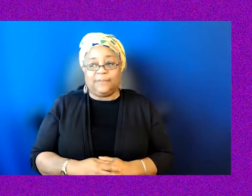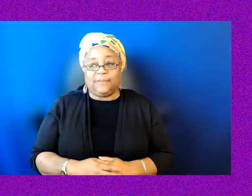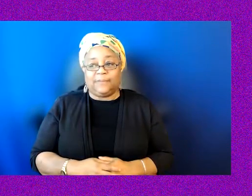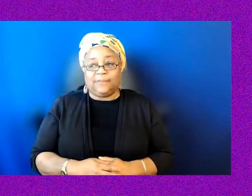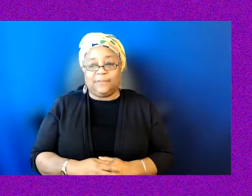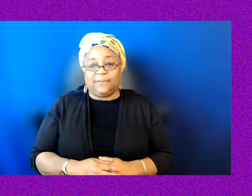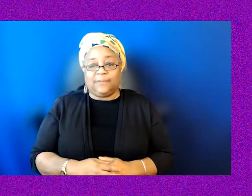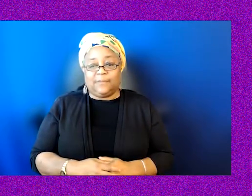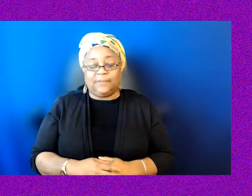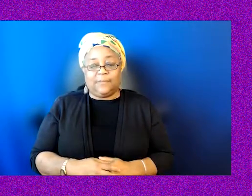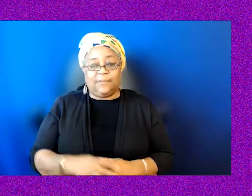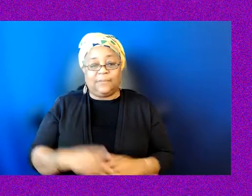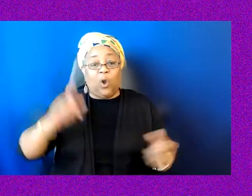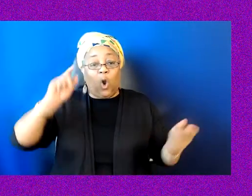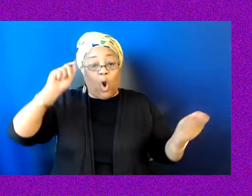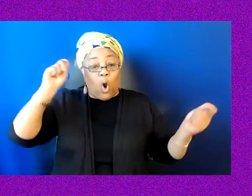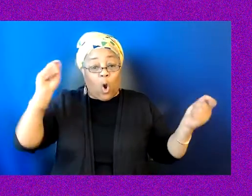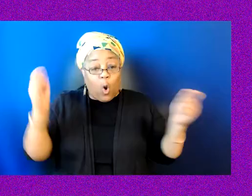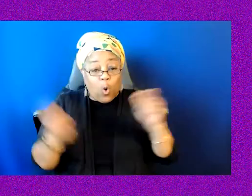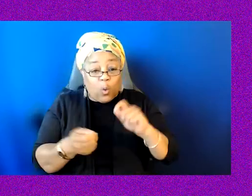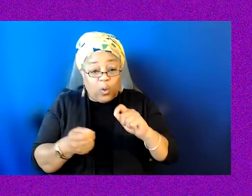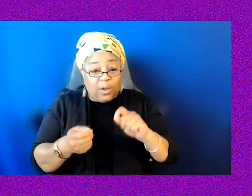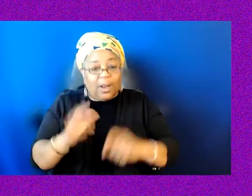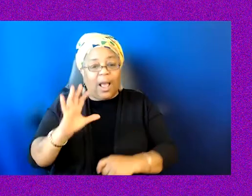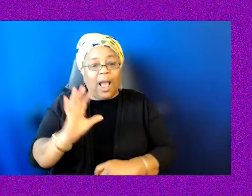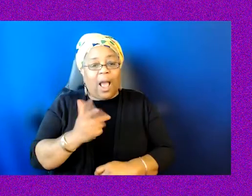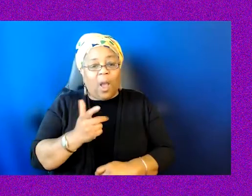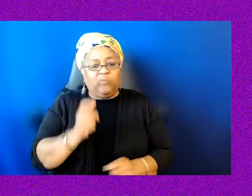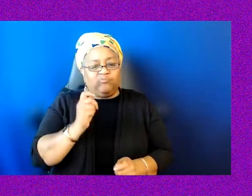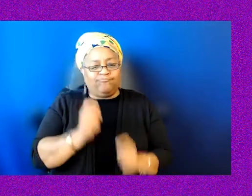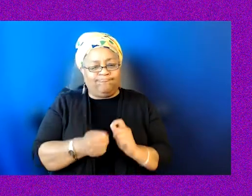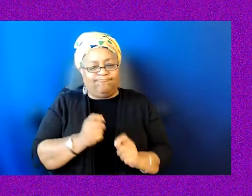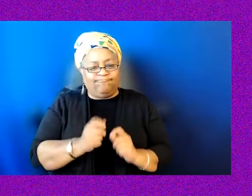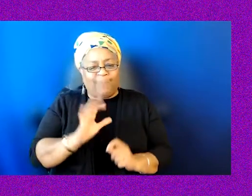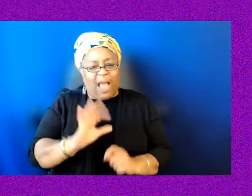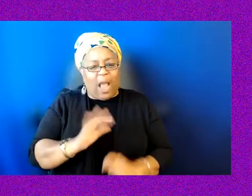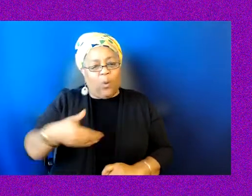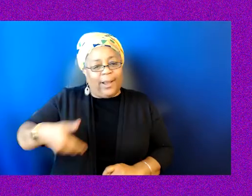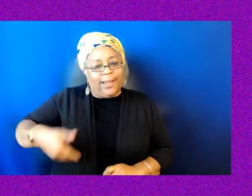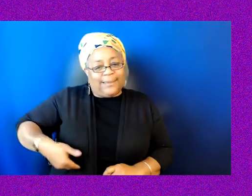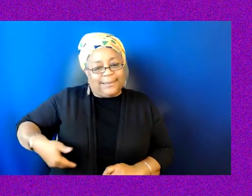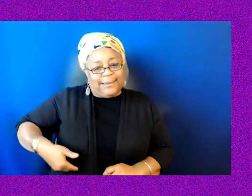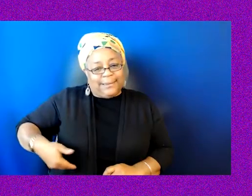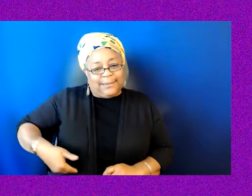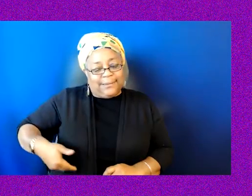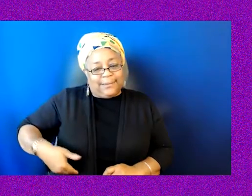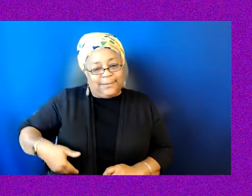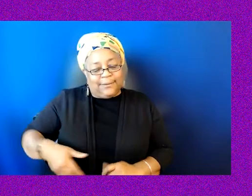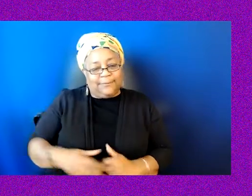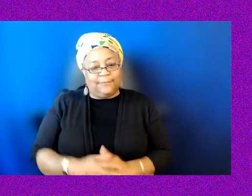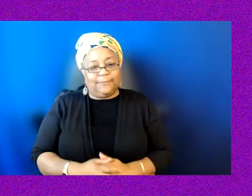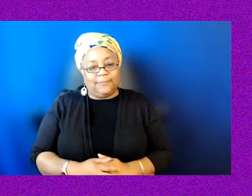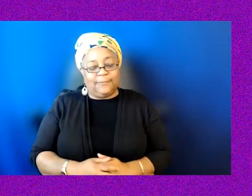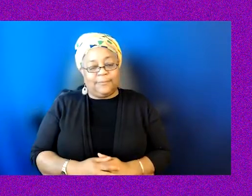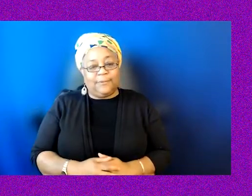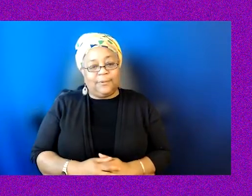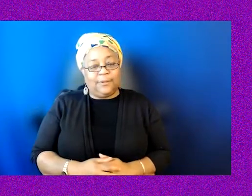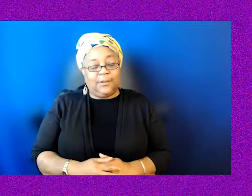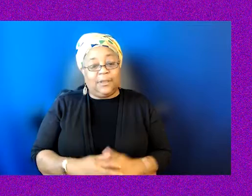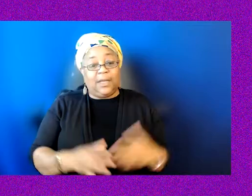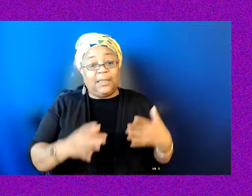Hone our instincts. Que mejoren nuestros instintos. Steer our